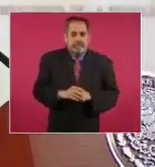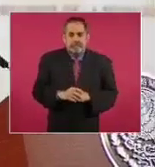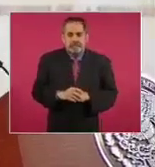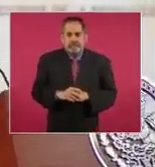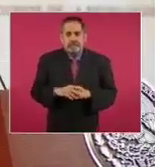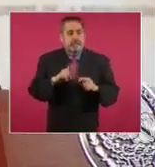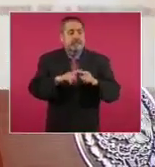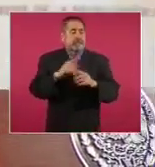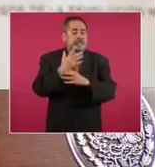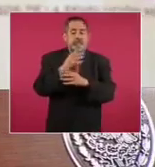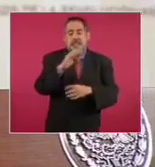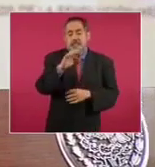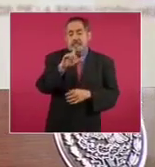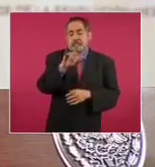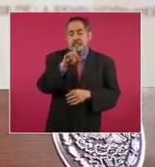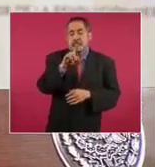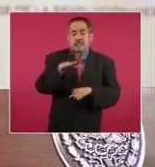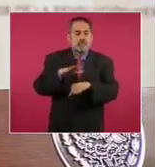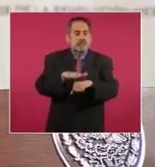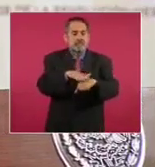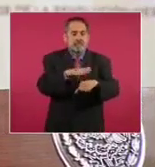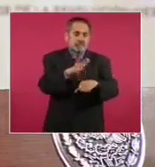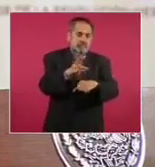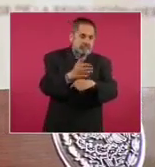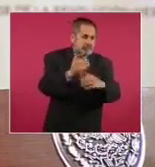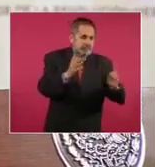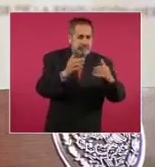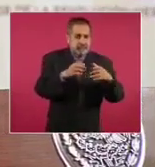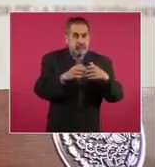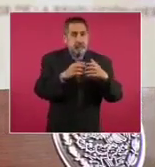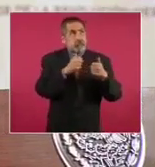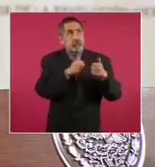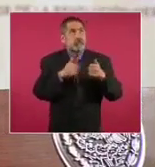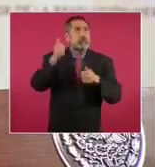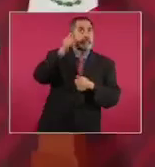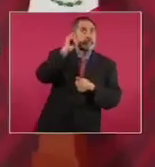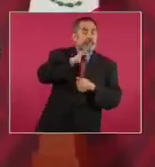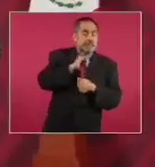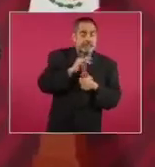convoque Claudio o los jefes de Claudio